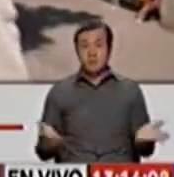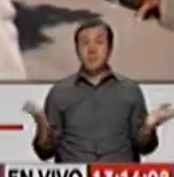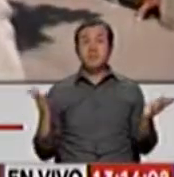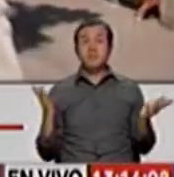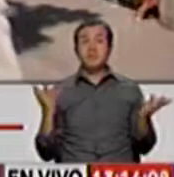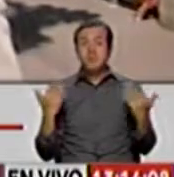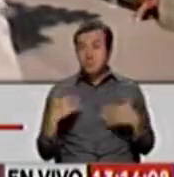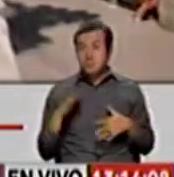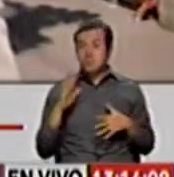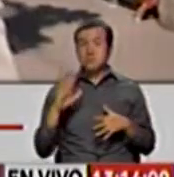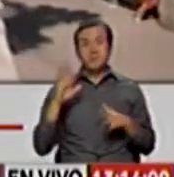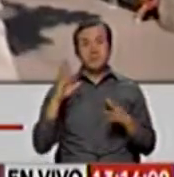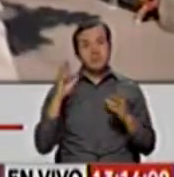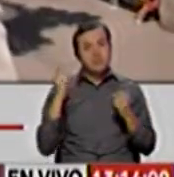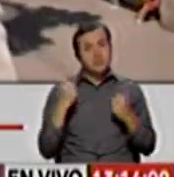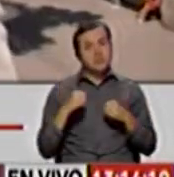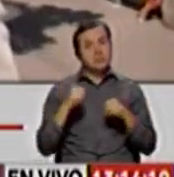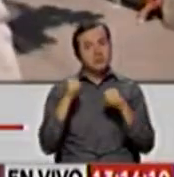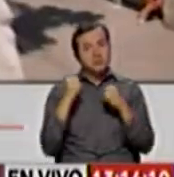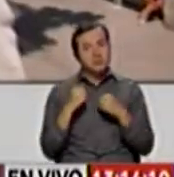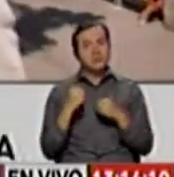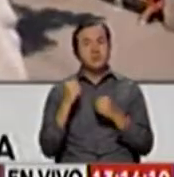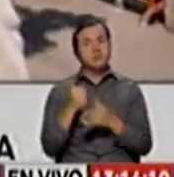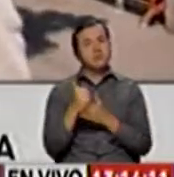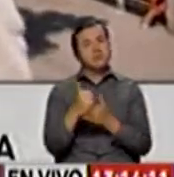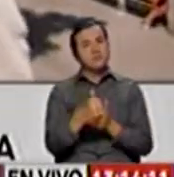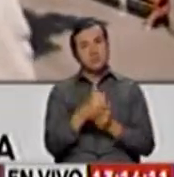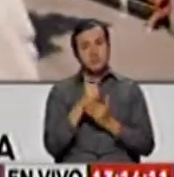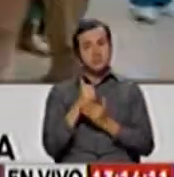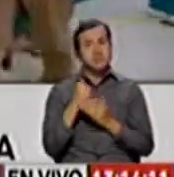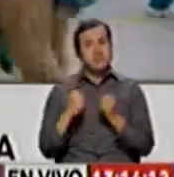van a hacer todo lo posible para